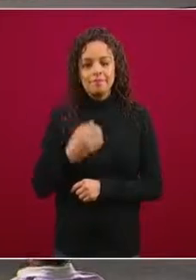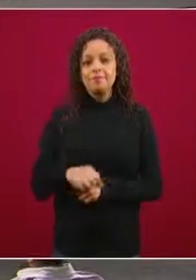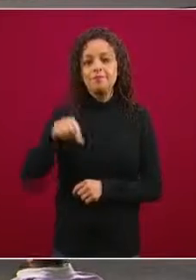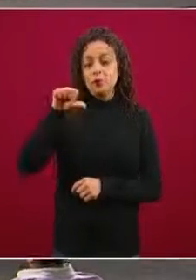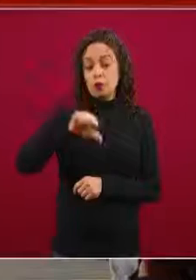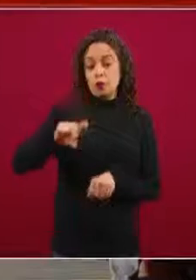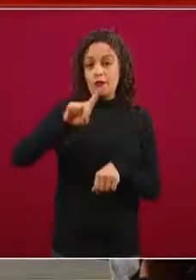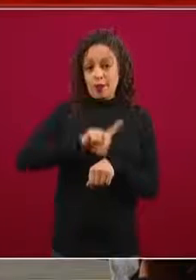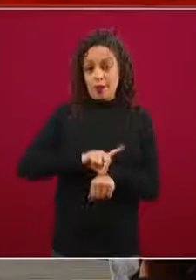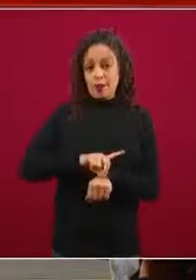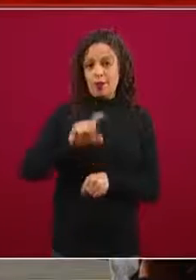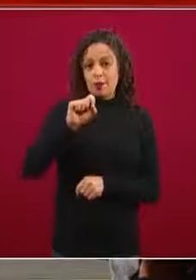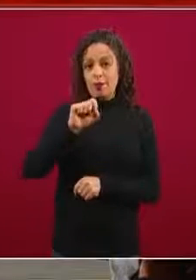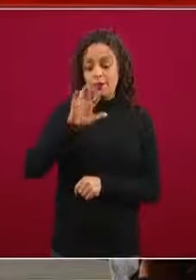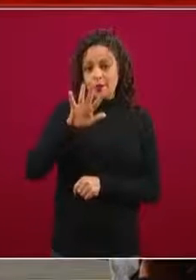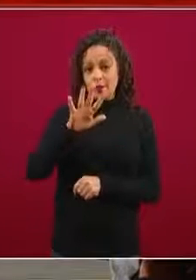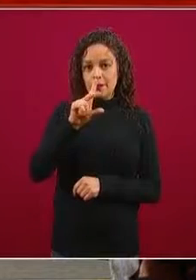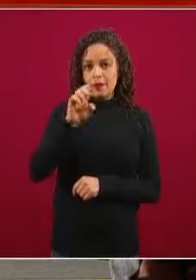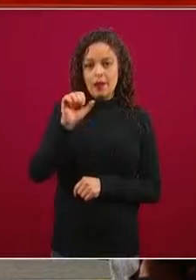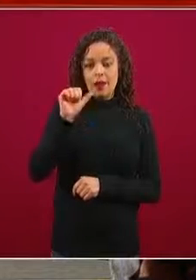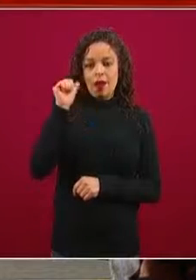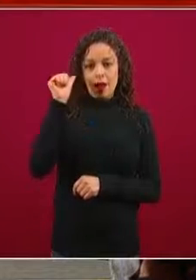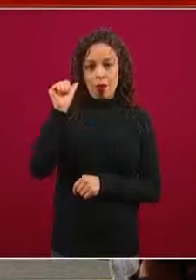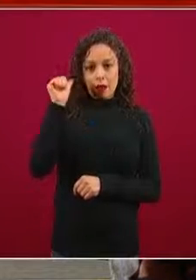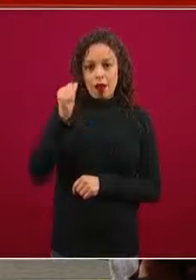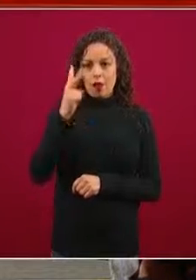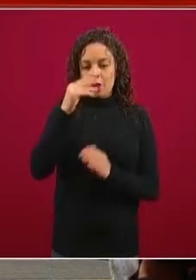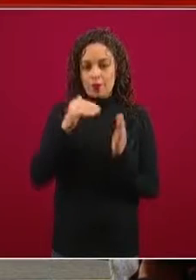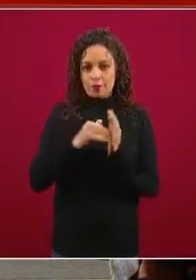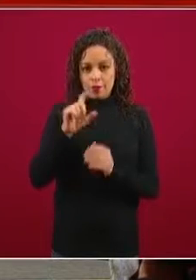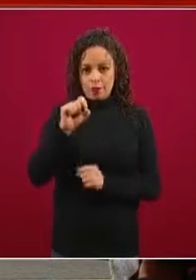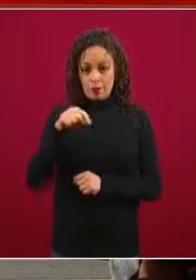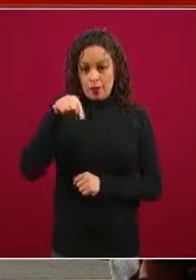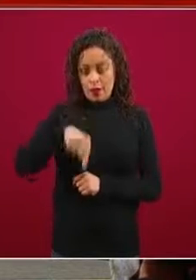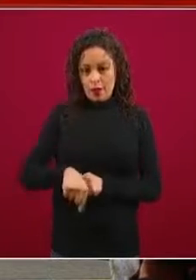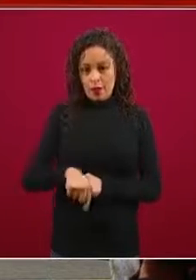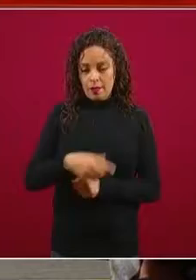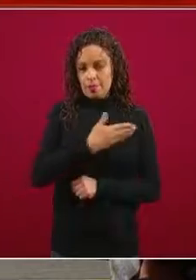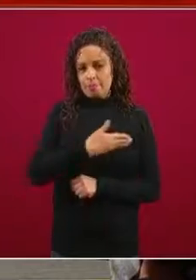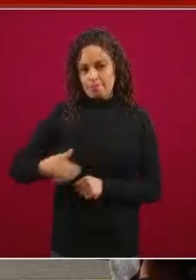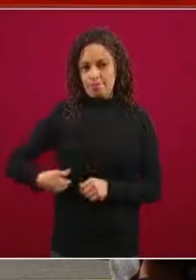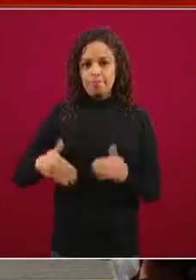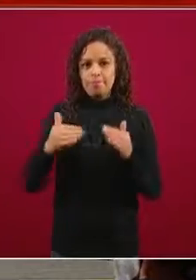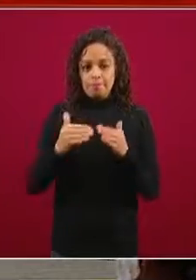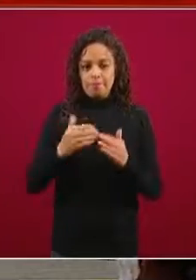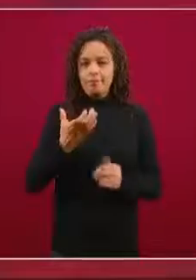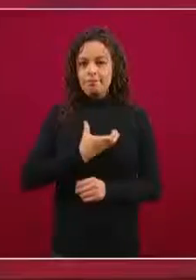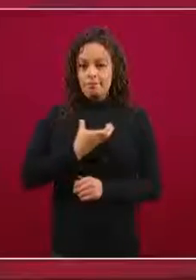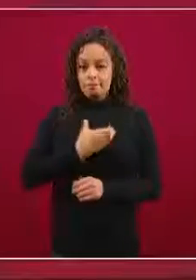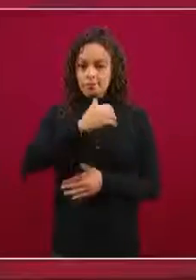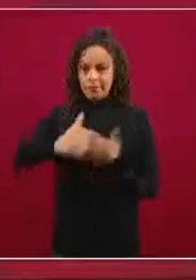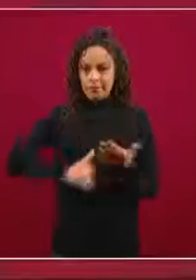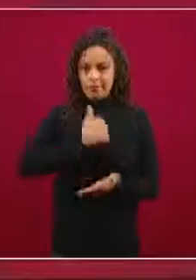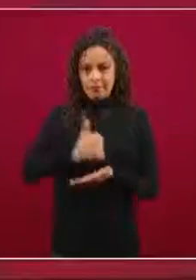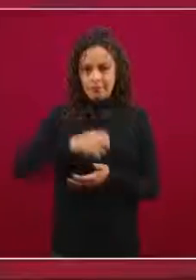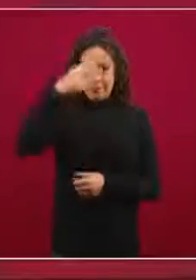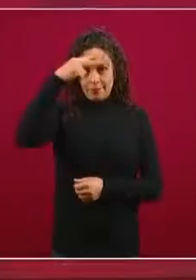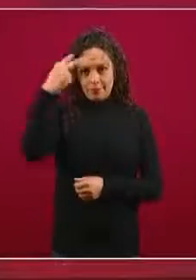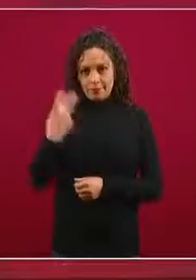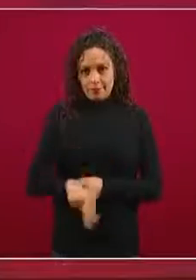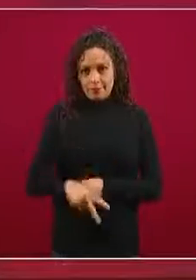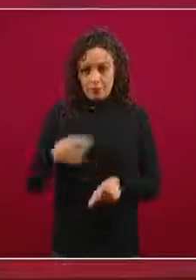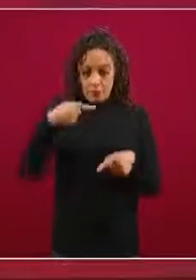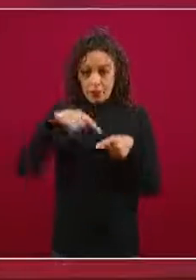abril de 2020. Estamos en el Palacio Nacional de México, en la Ciudad de México, y vamos a iniciar la